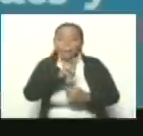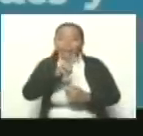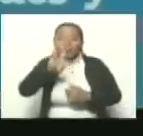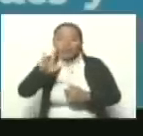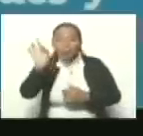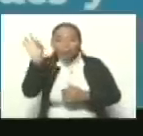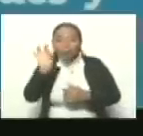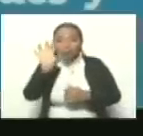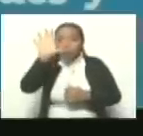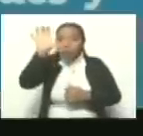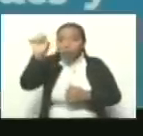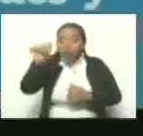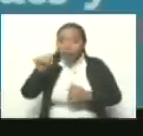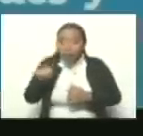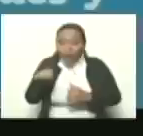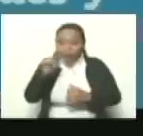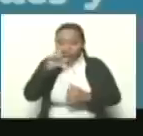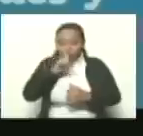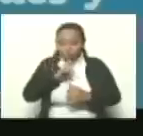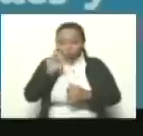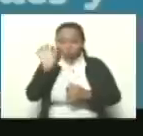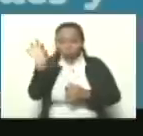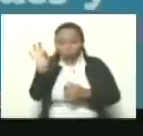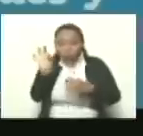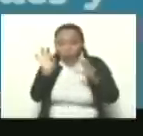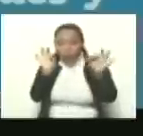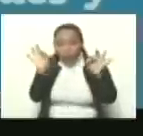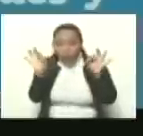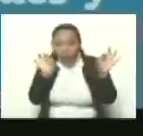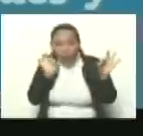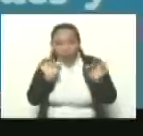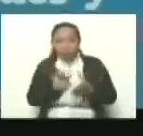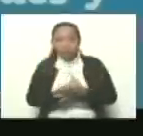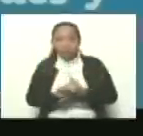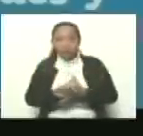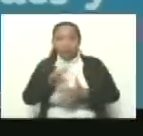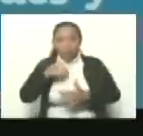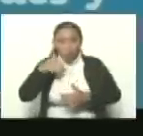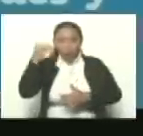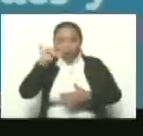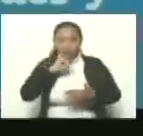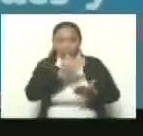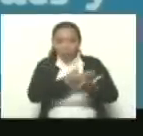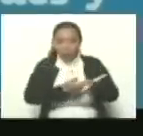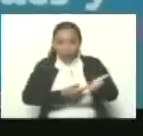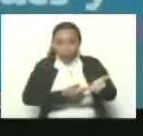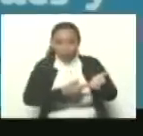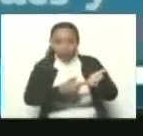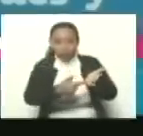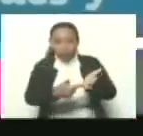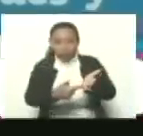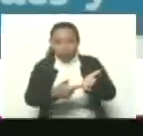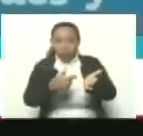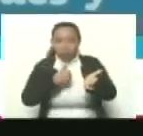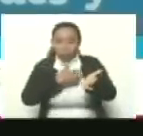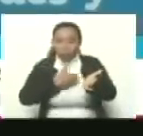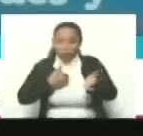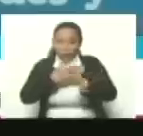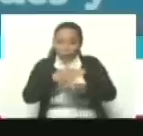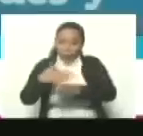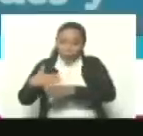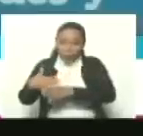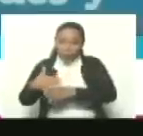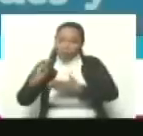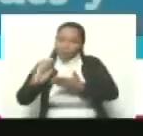primer semestre de este año. Yo tengo un dato aquí que me llegó importante que dar para